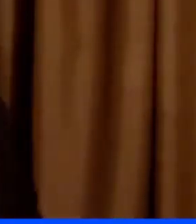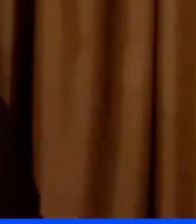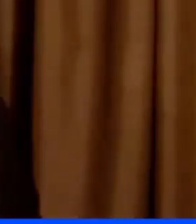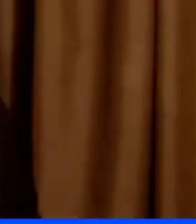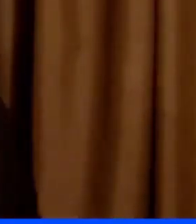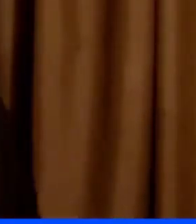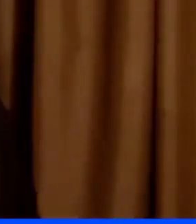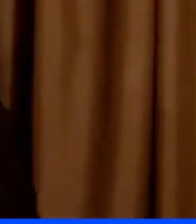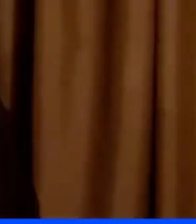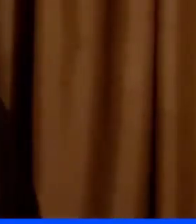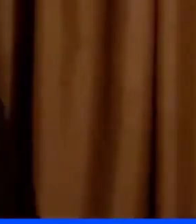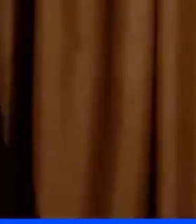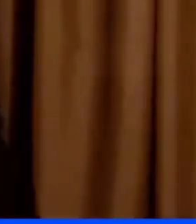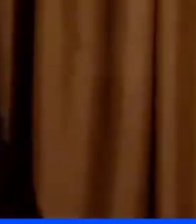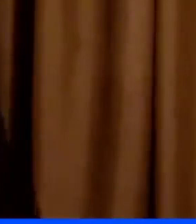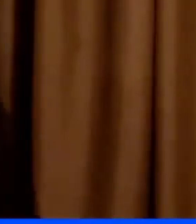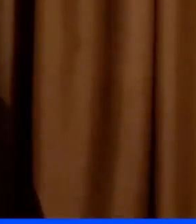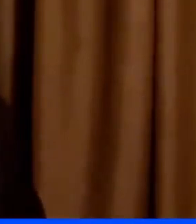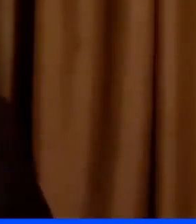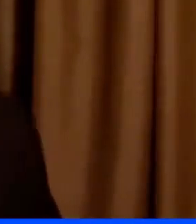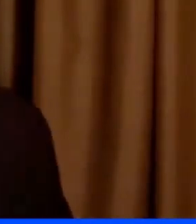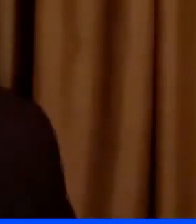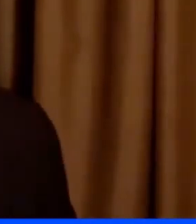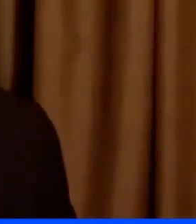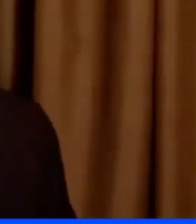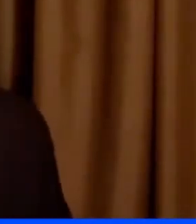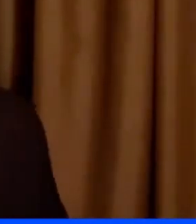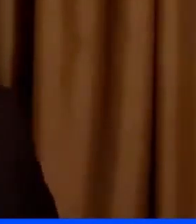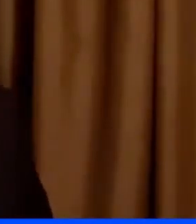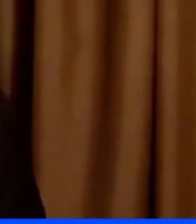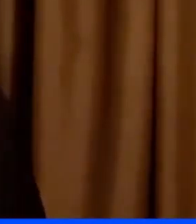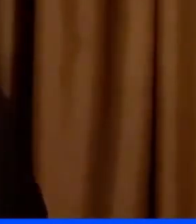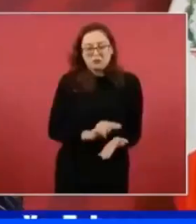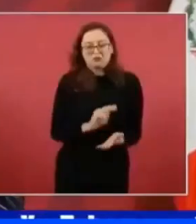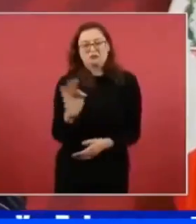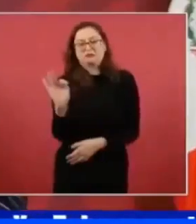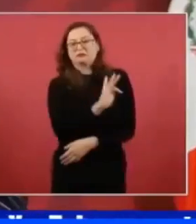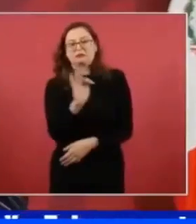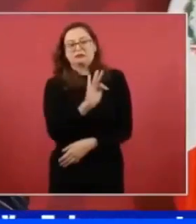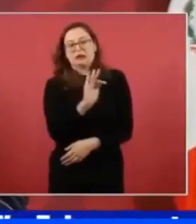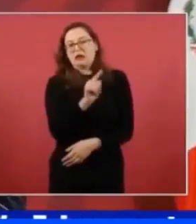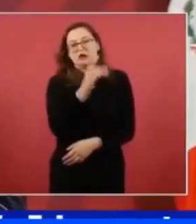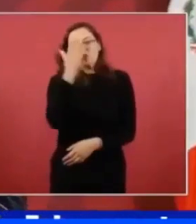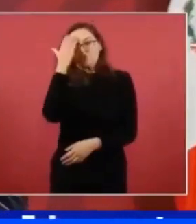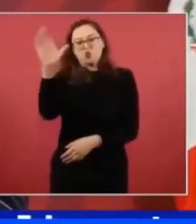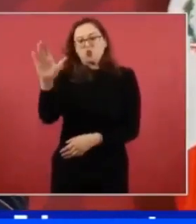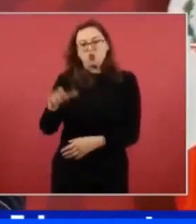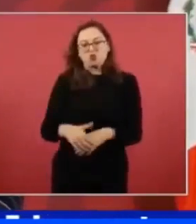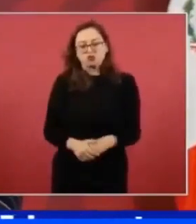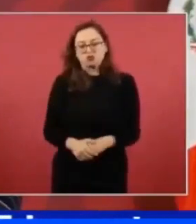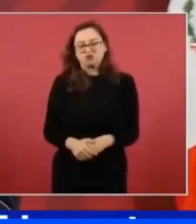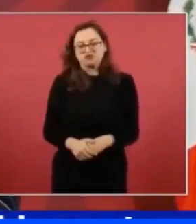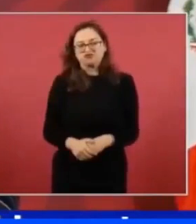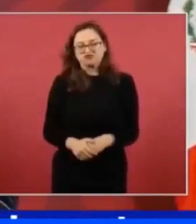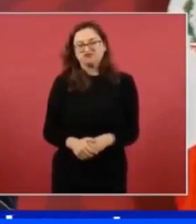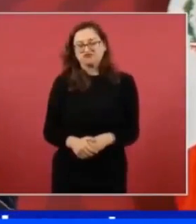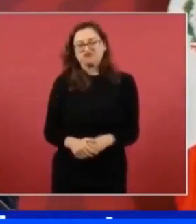los medios conservadores quieren amarrar navajas a delante de adrián a le voy a explicar